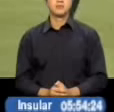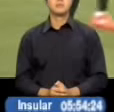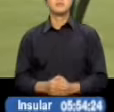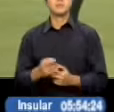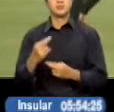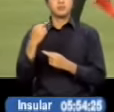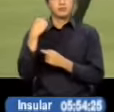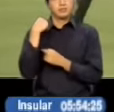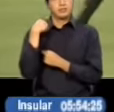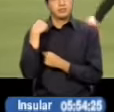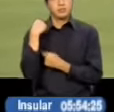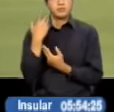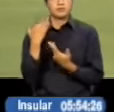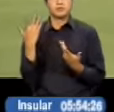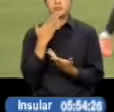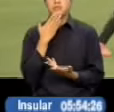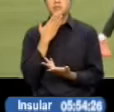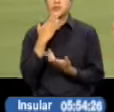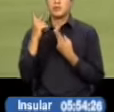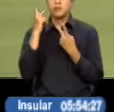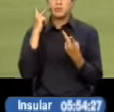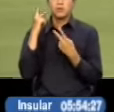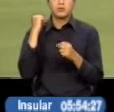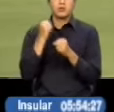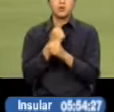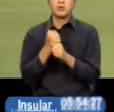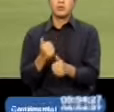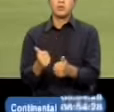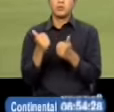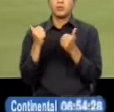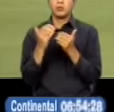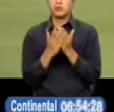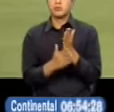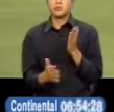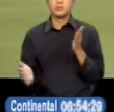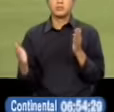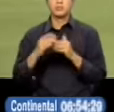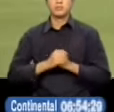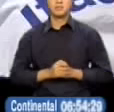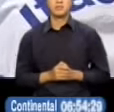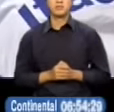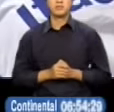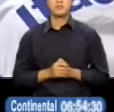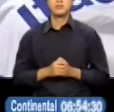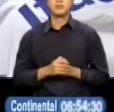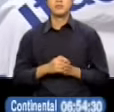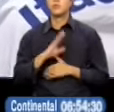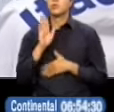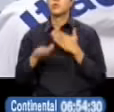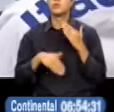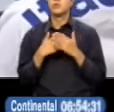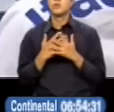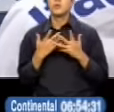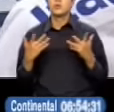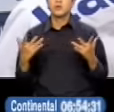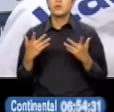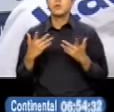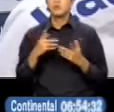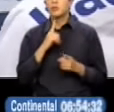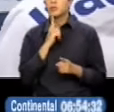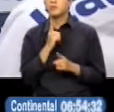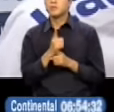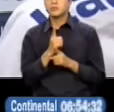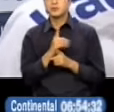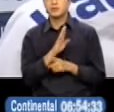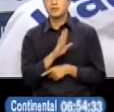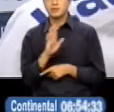responsabilidad técnica por cada trabajo que intenta agradar todos guardan no